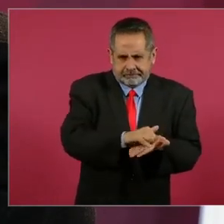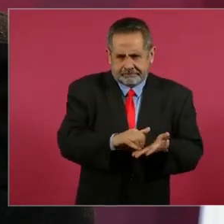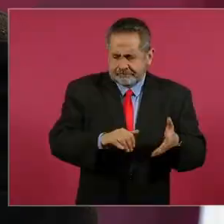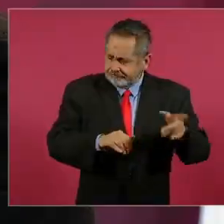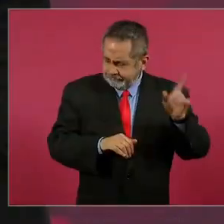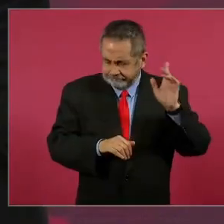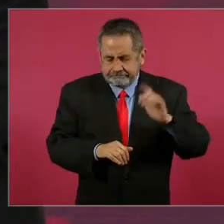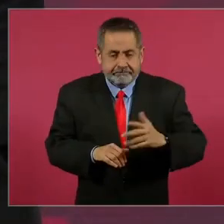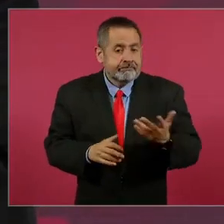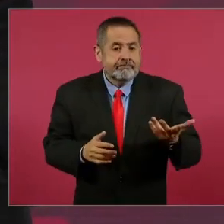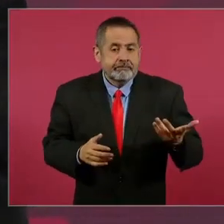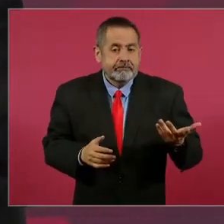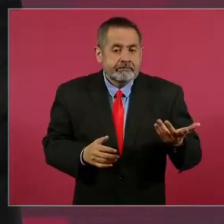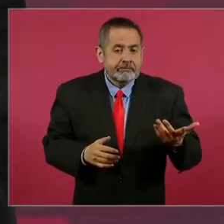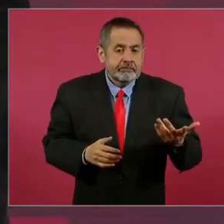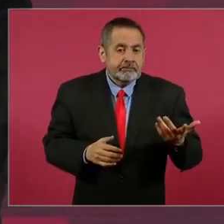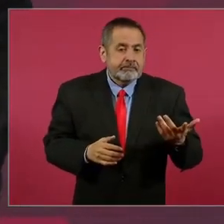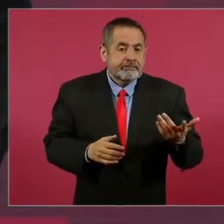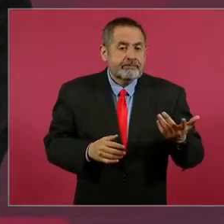por